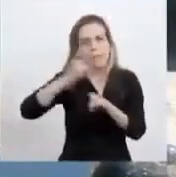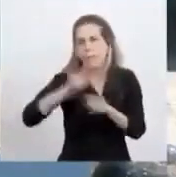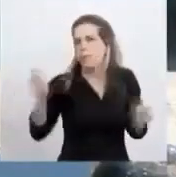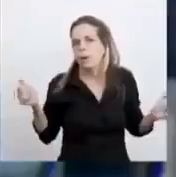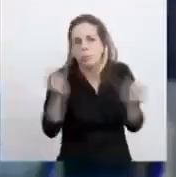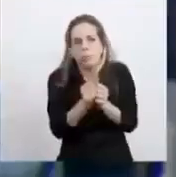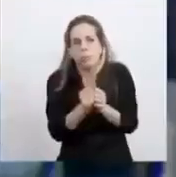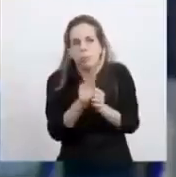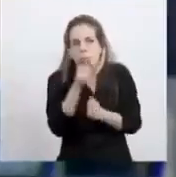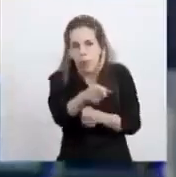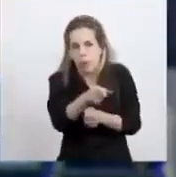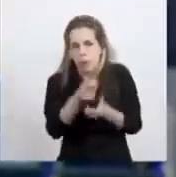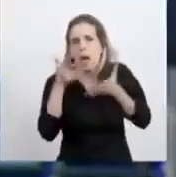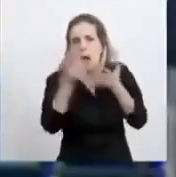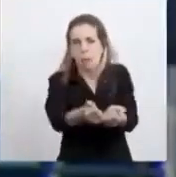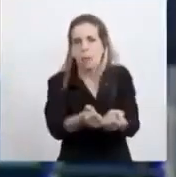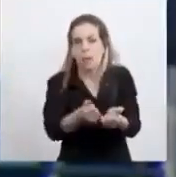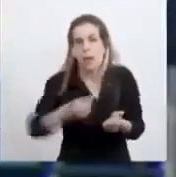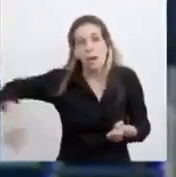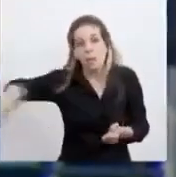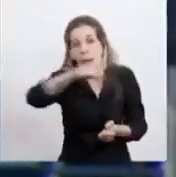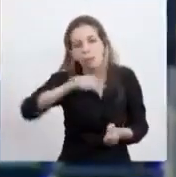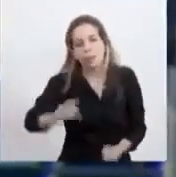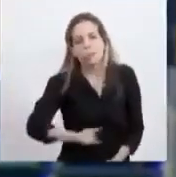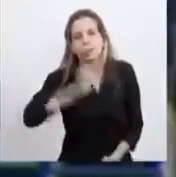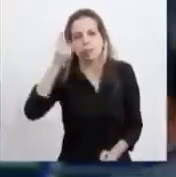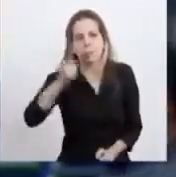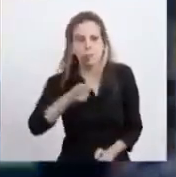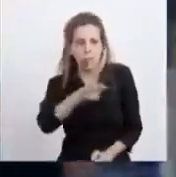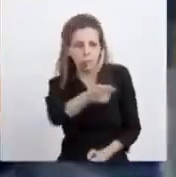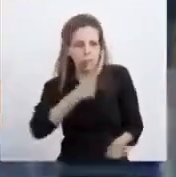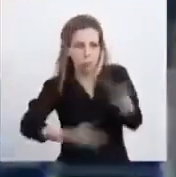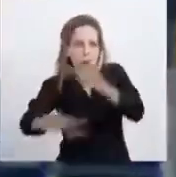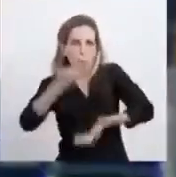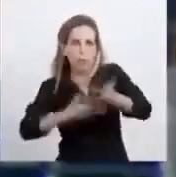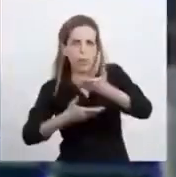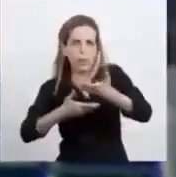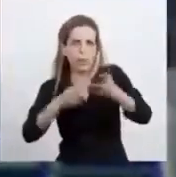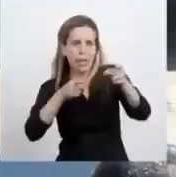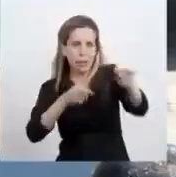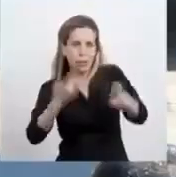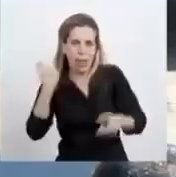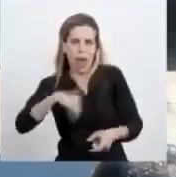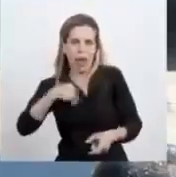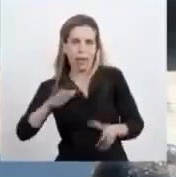honor tenerte entre nosotros este tiempo. Te vamos a extrañar.